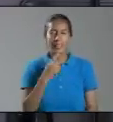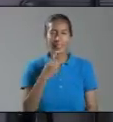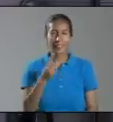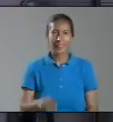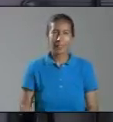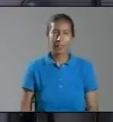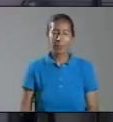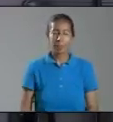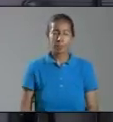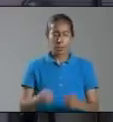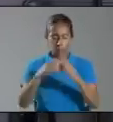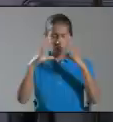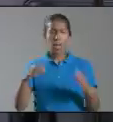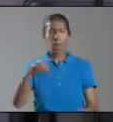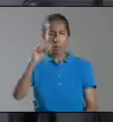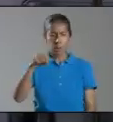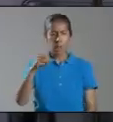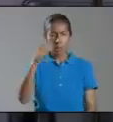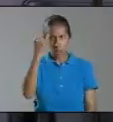Claro que entiendo.